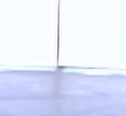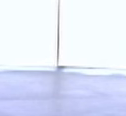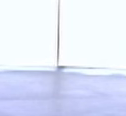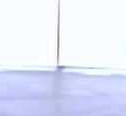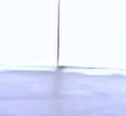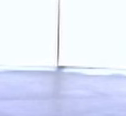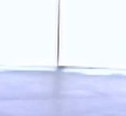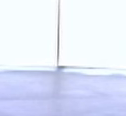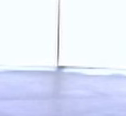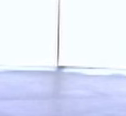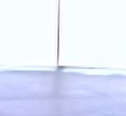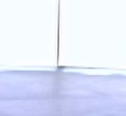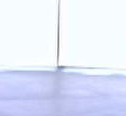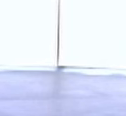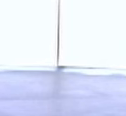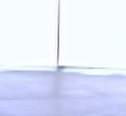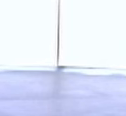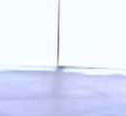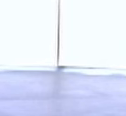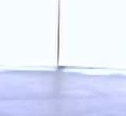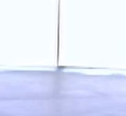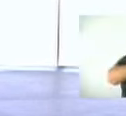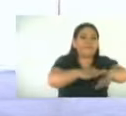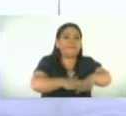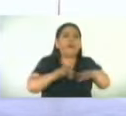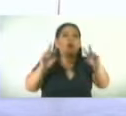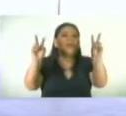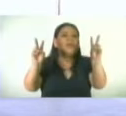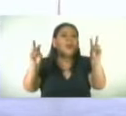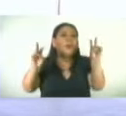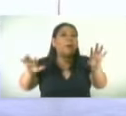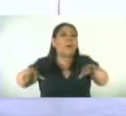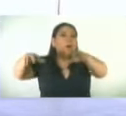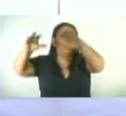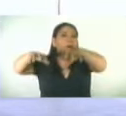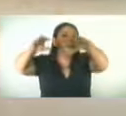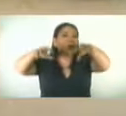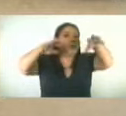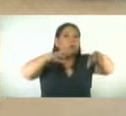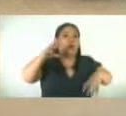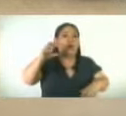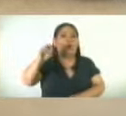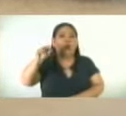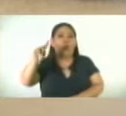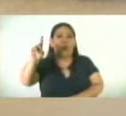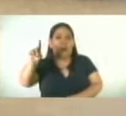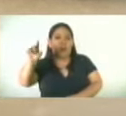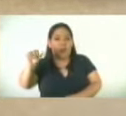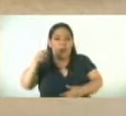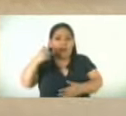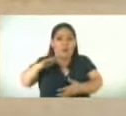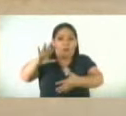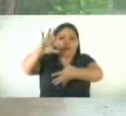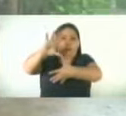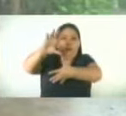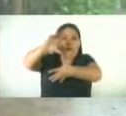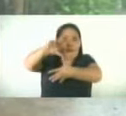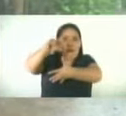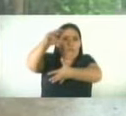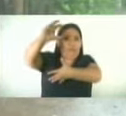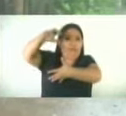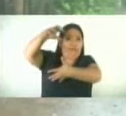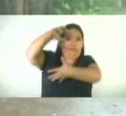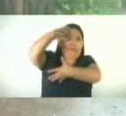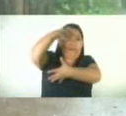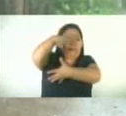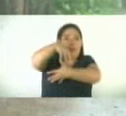Y hay un nuevo aviso por lluvias en El Salvador, eso debido a una onda tropical que se encuentra desplazando por el Caribe Oriental. Aunque